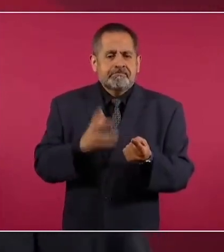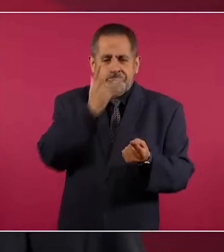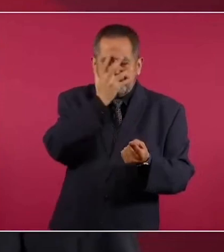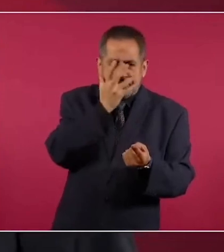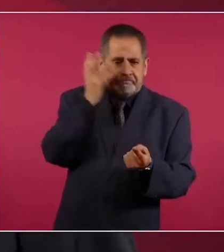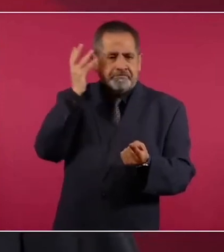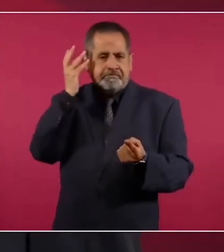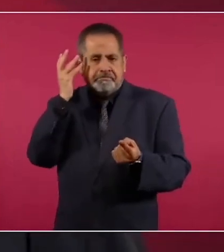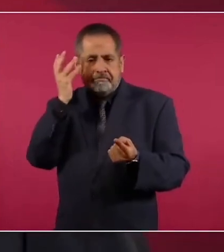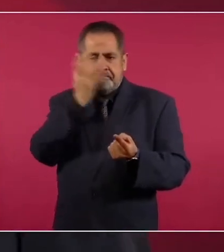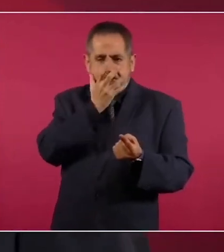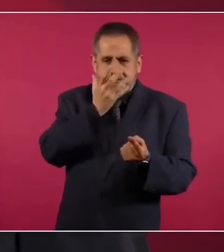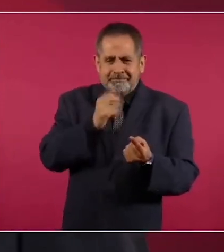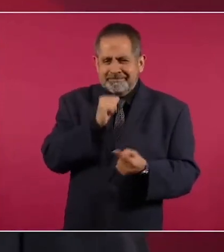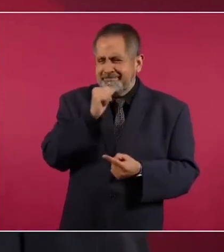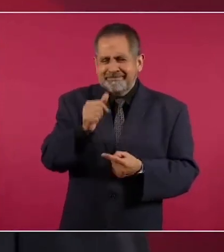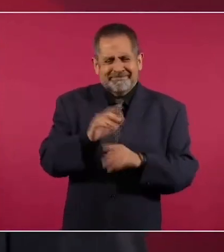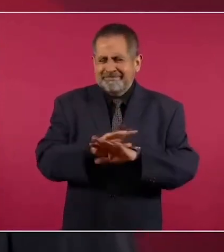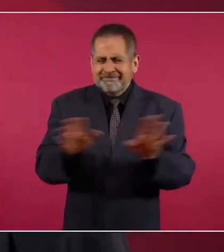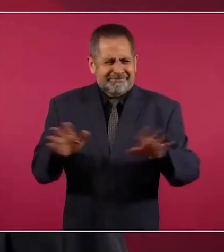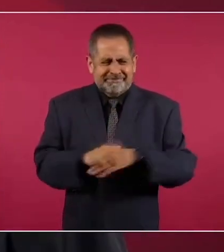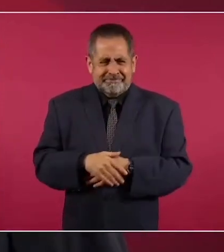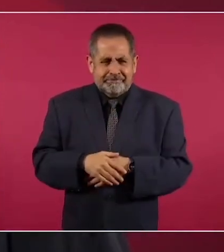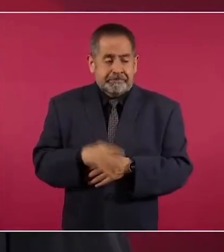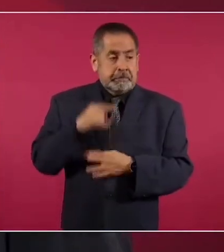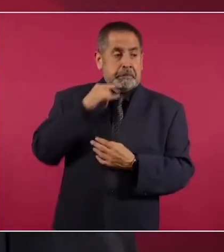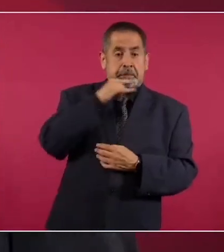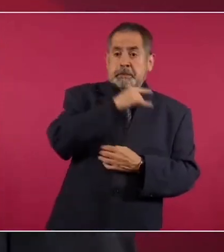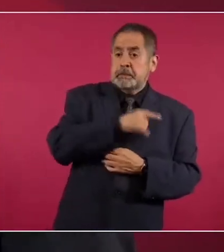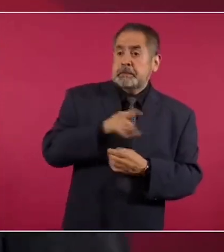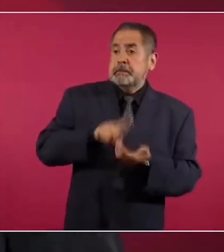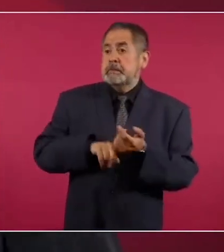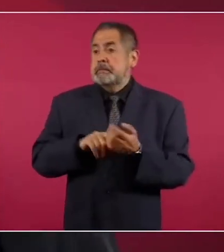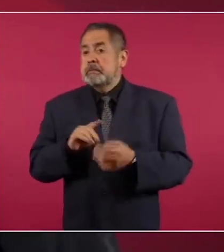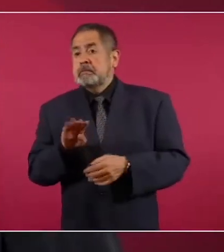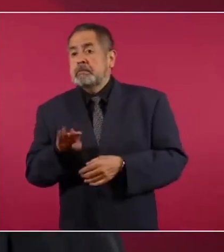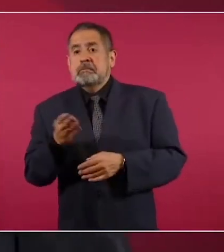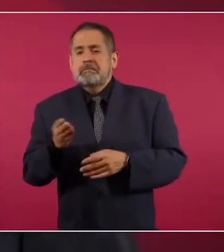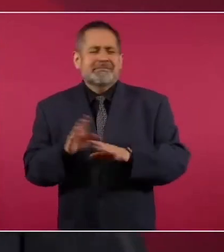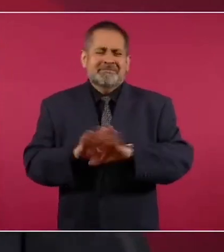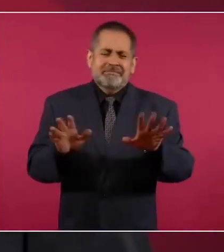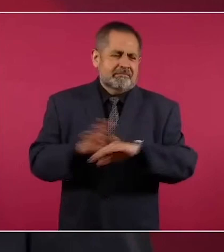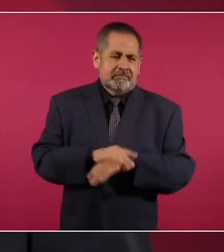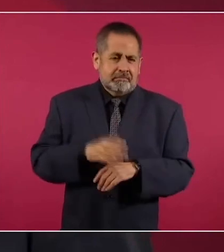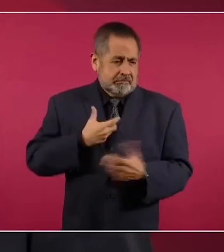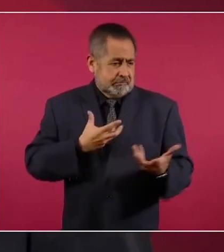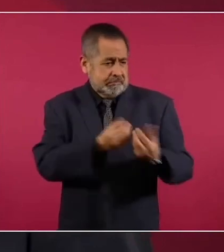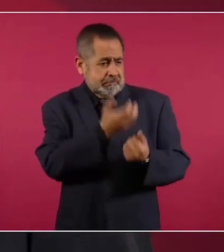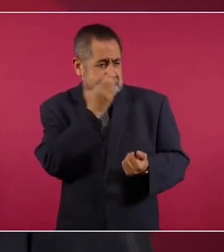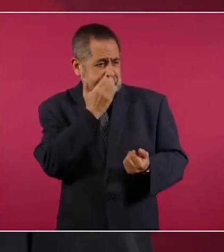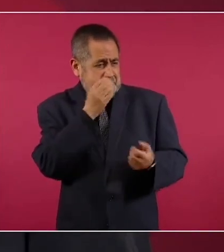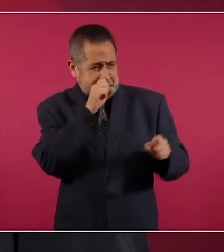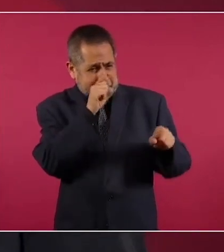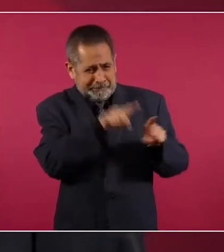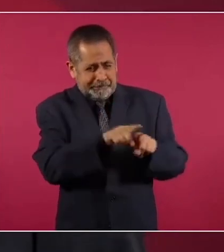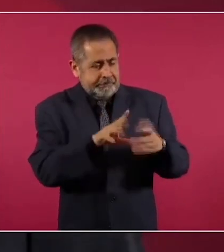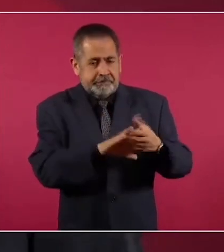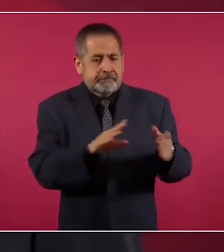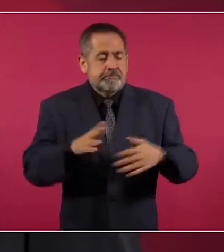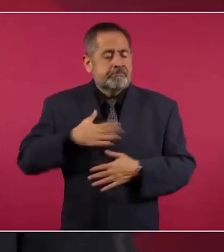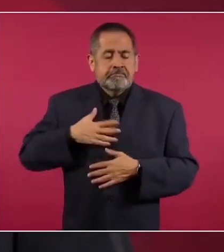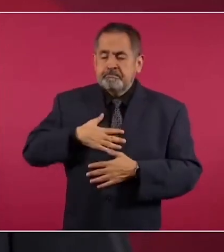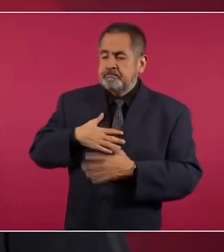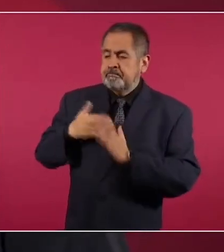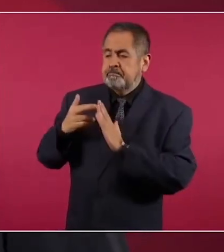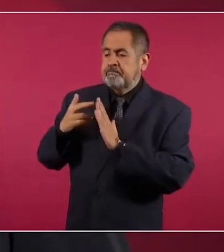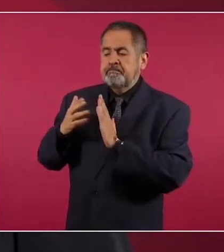una doble moral, un doble discurso. No soy conservador. Mi doctrina no